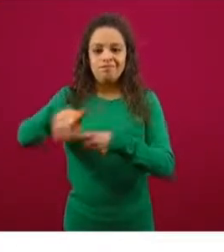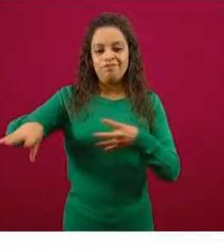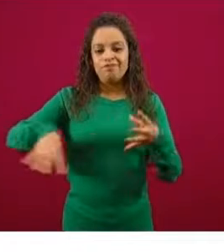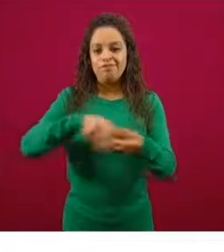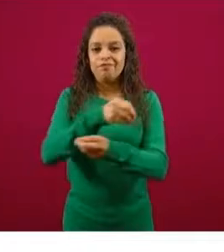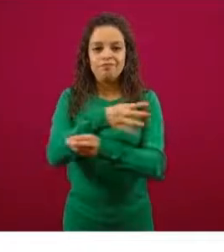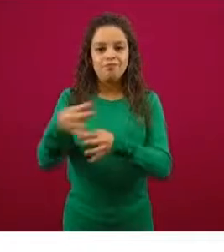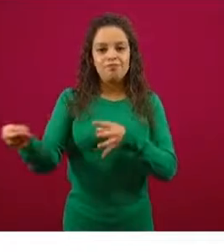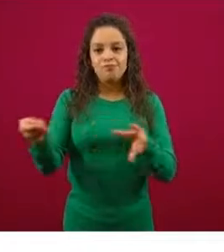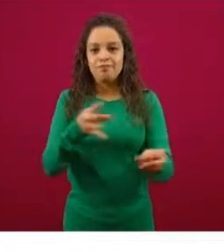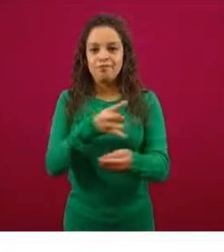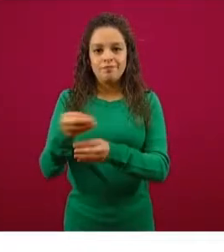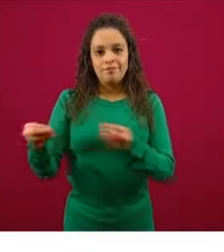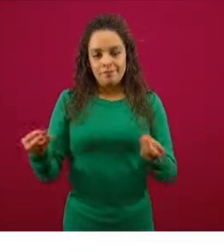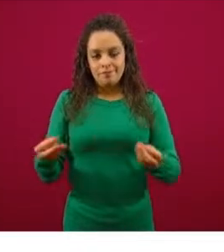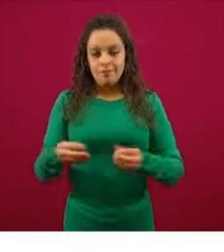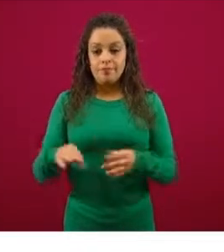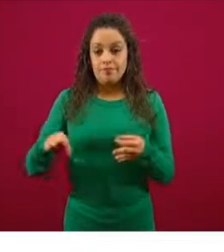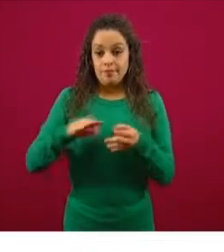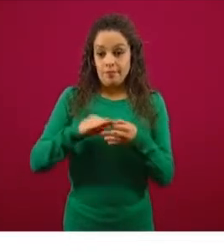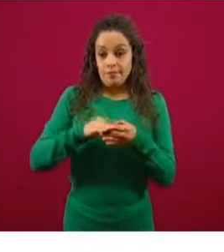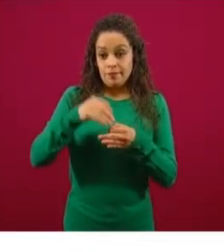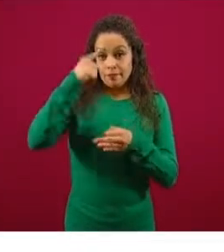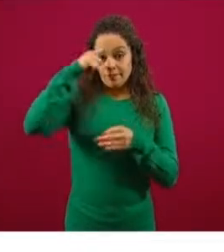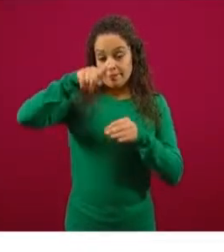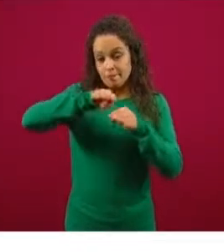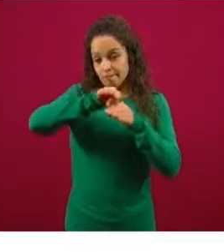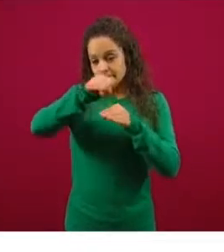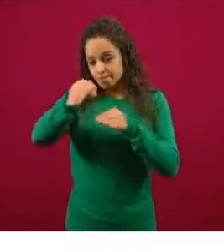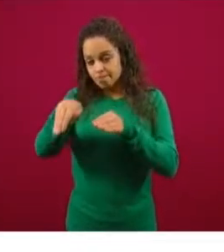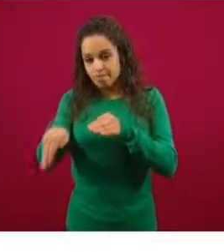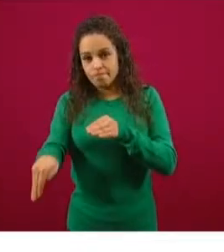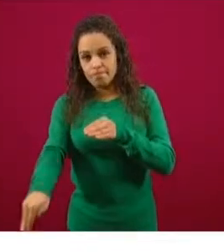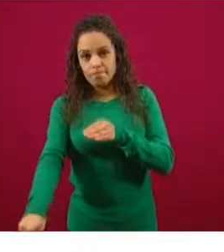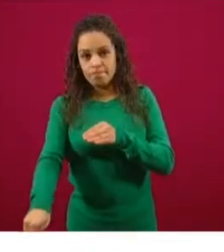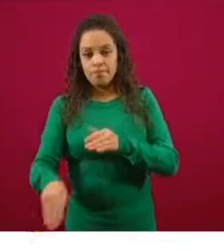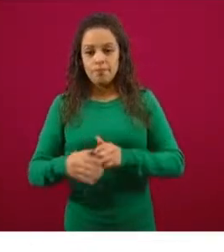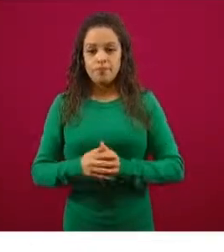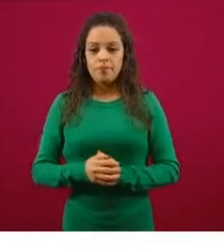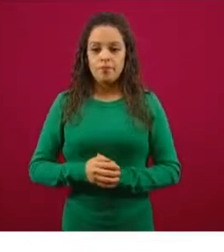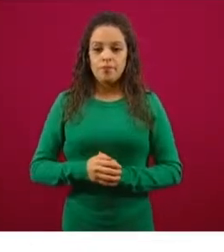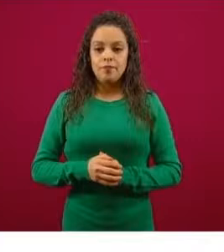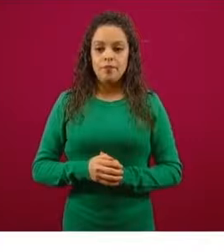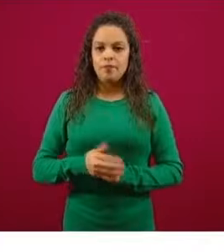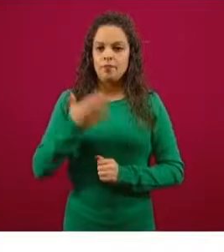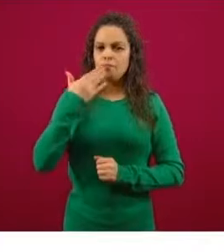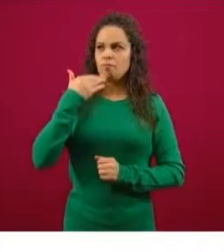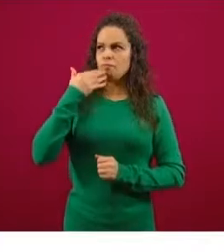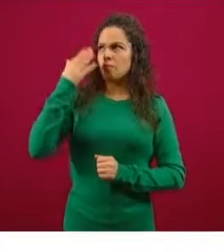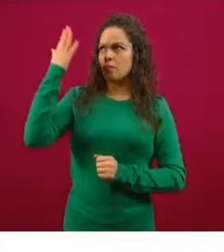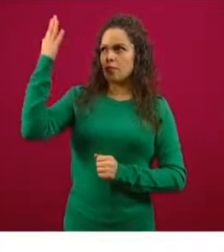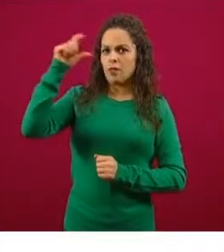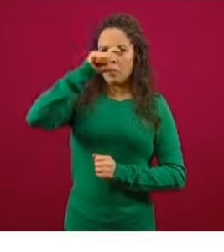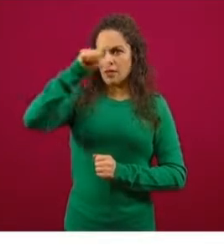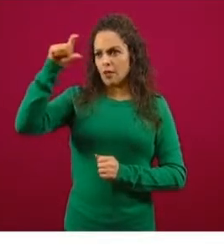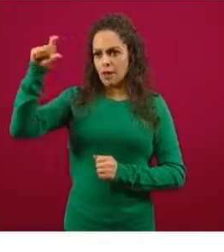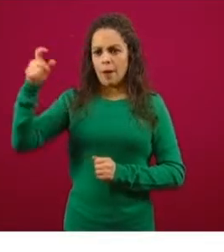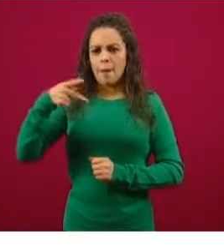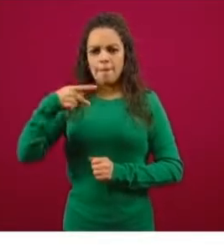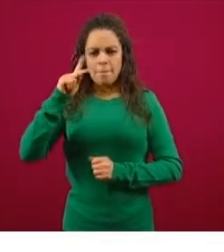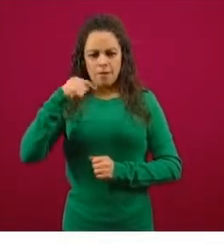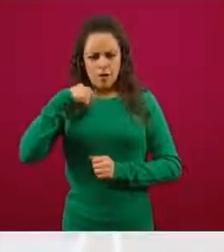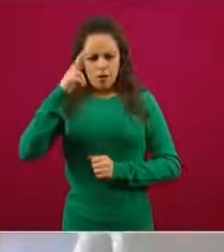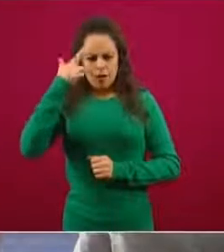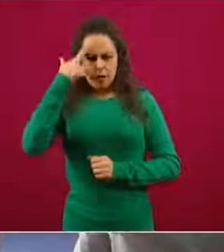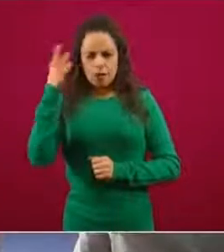la parte de declive, no está la etiqueta, pero si no recuerdo mal, esta es Tijuana, y está